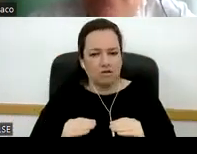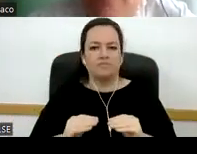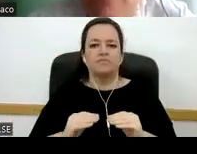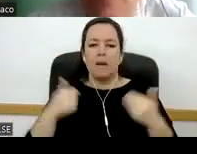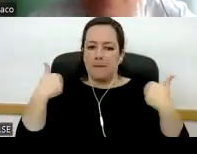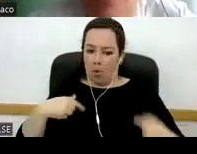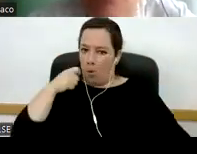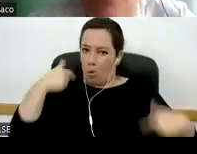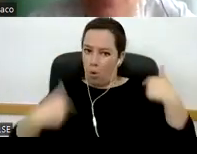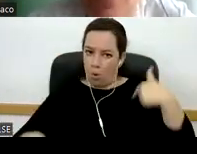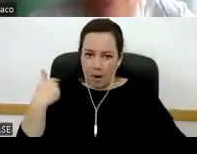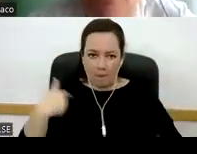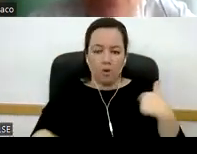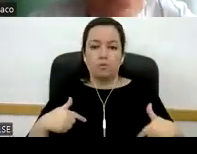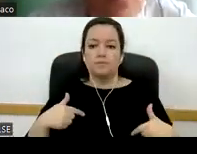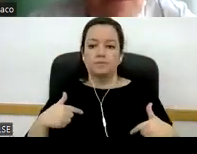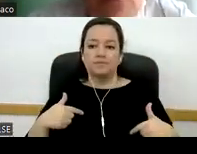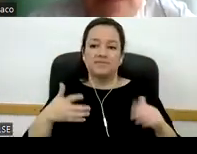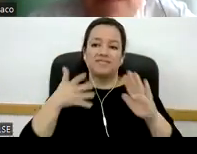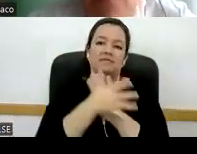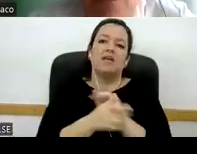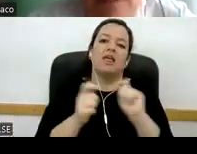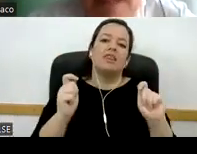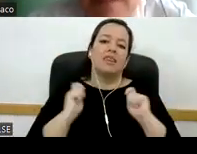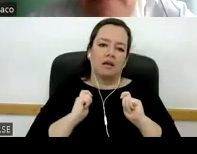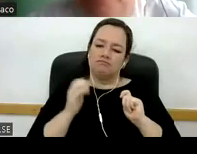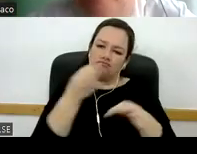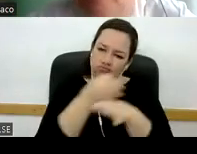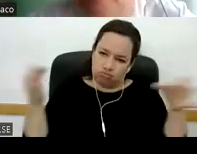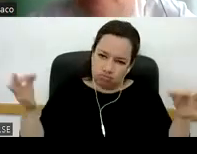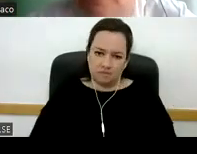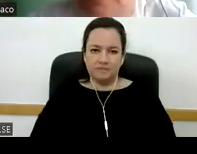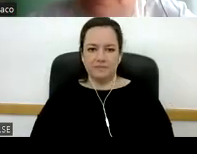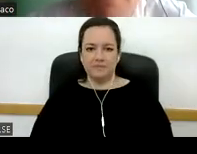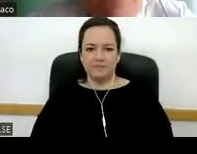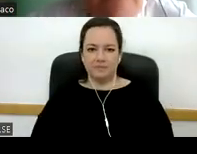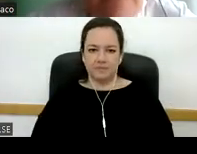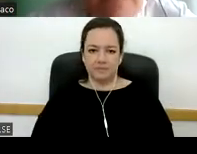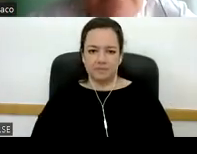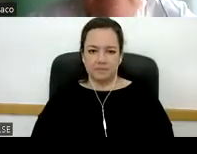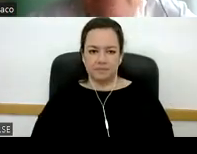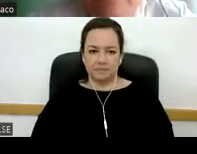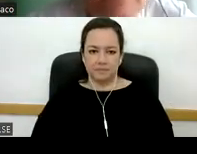persona, del metabolismo, por lo tanto puede resultar muy eficaz.